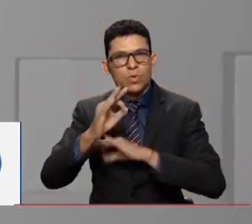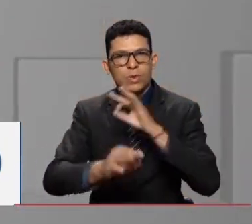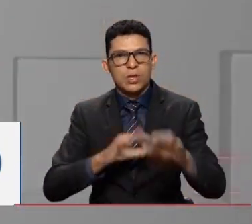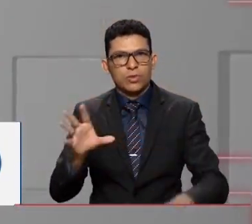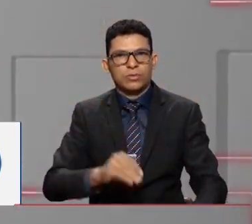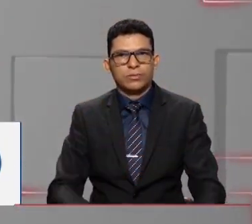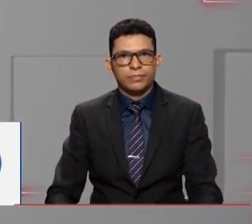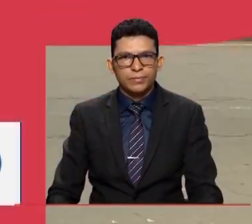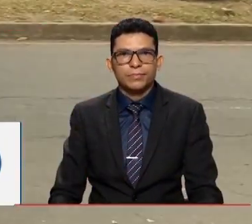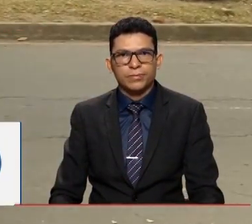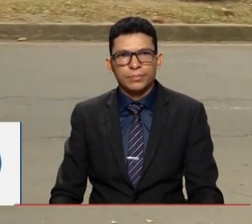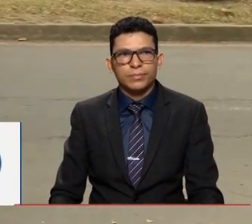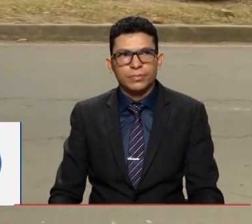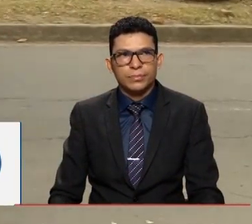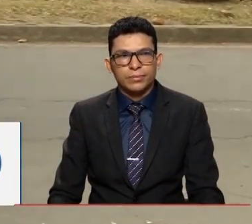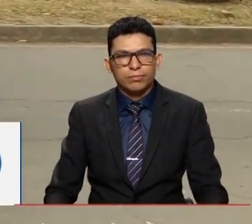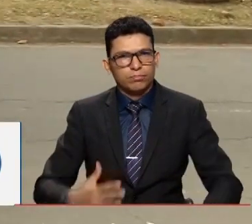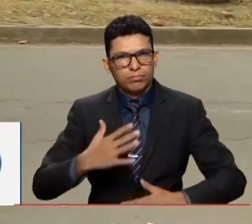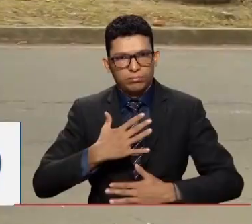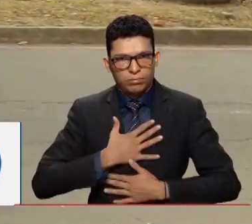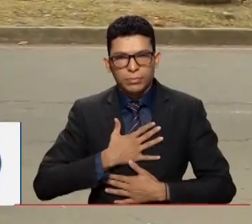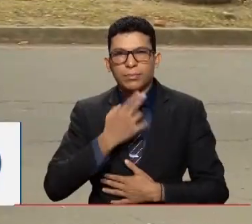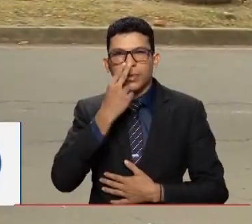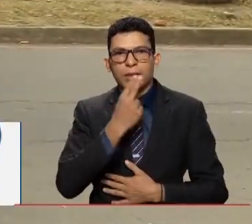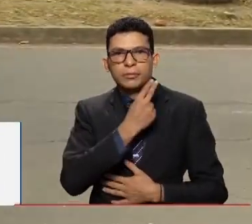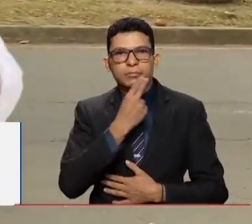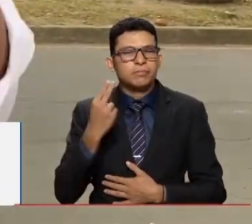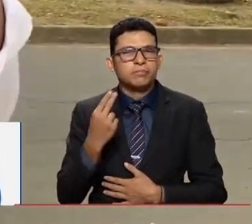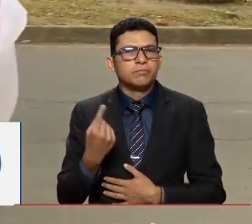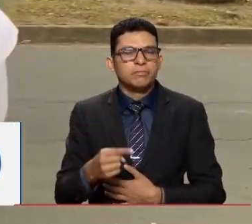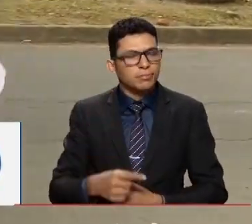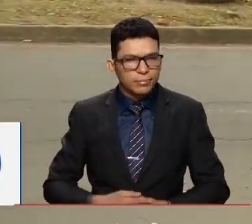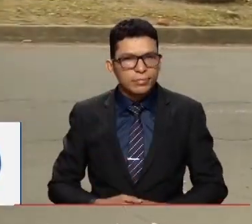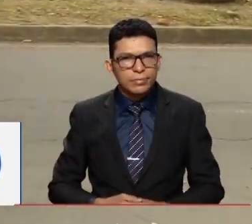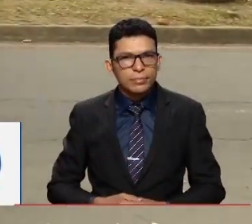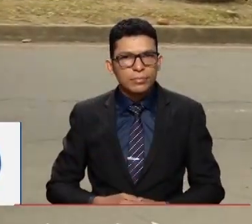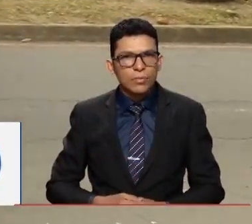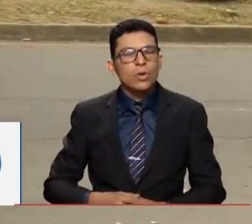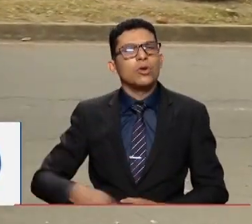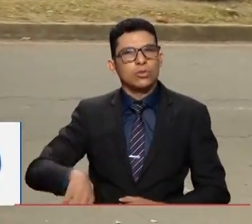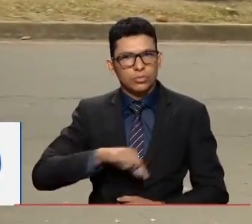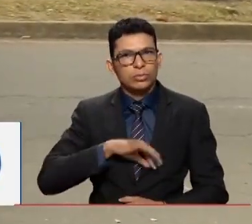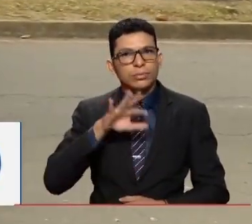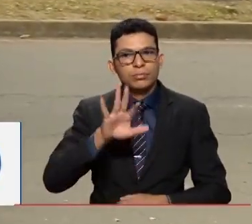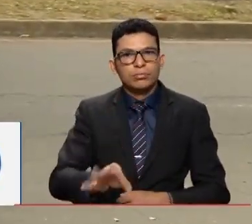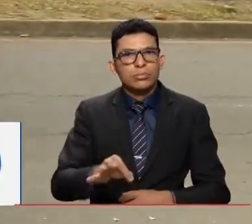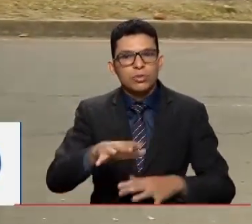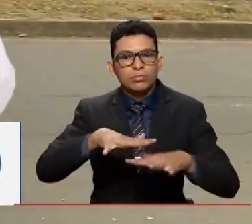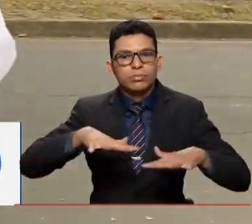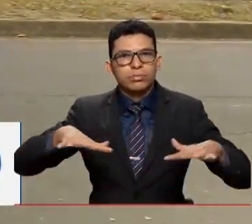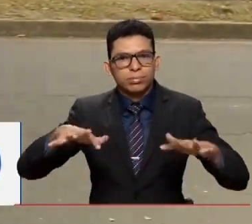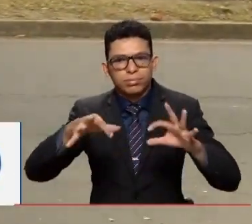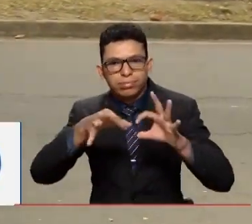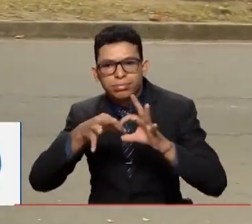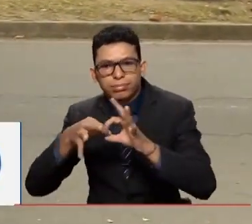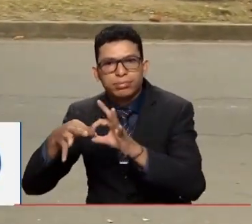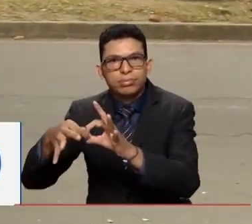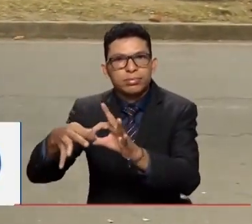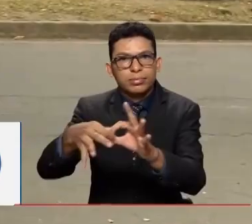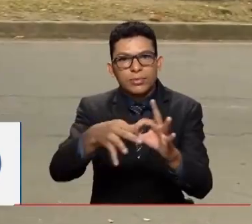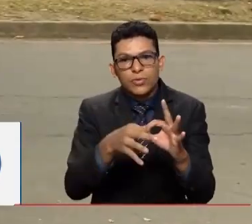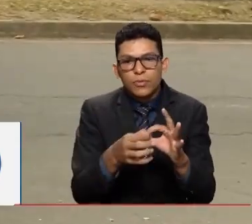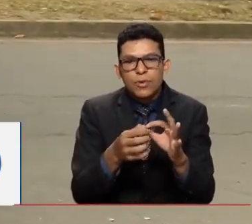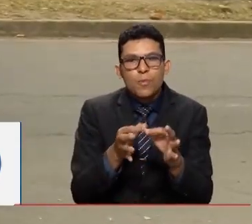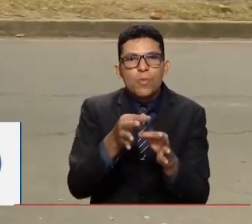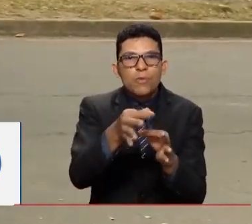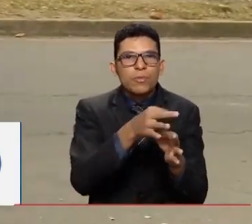ciudadanos. Mi compromiso es que seamos área metropolitana para poder trabajar todas